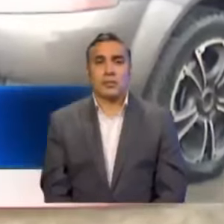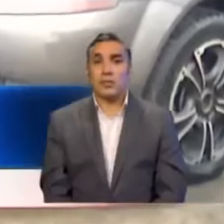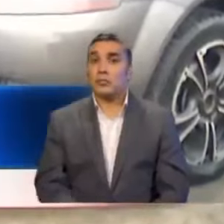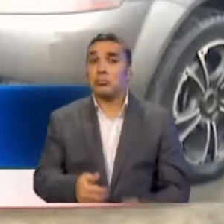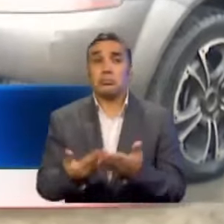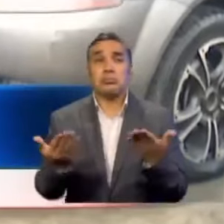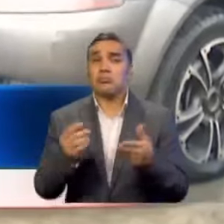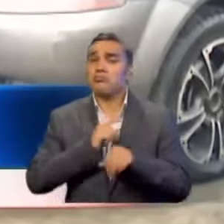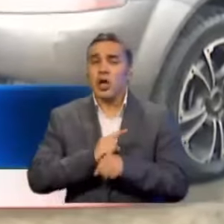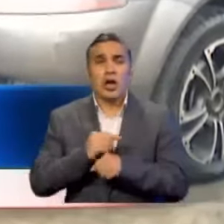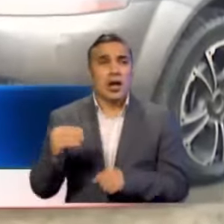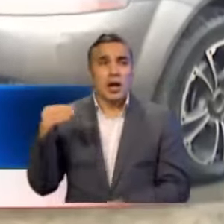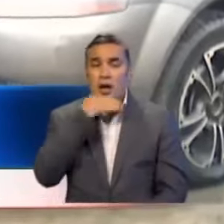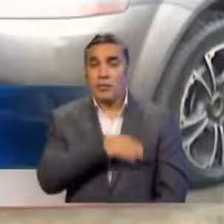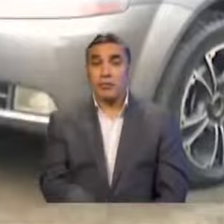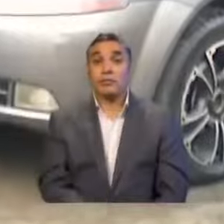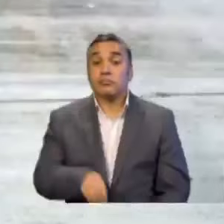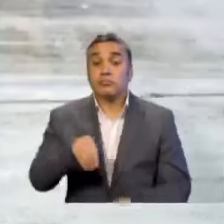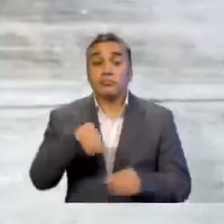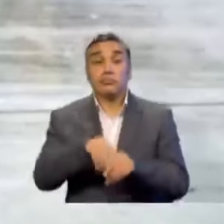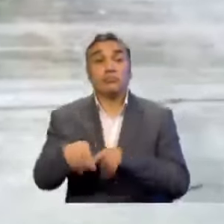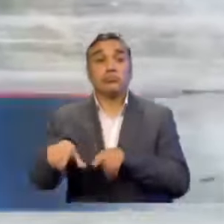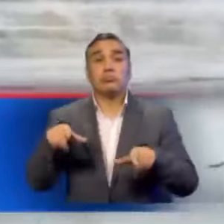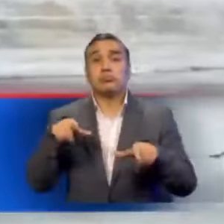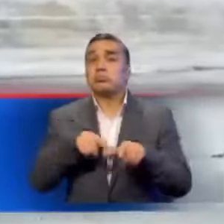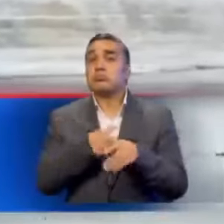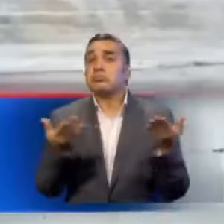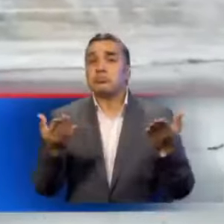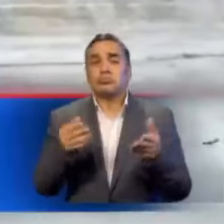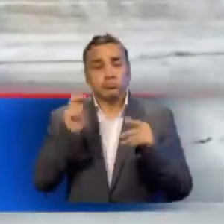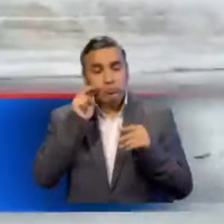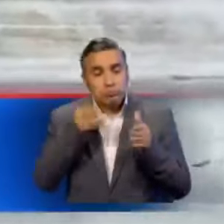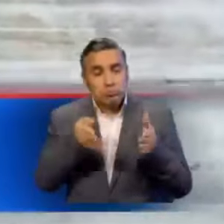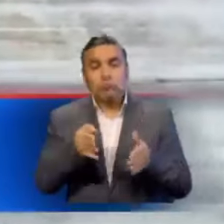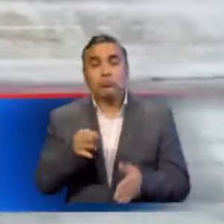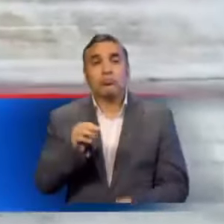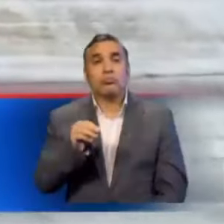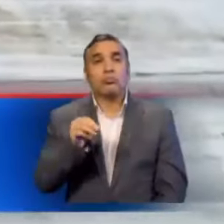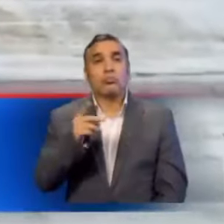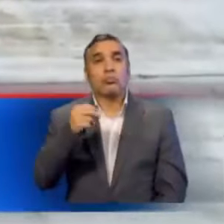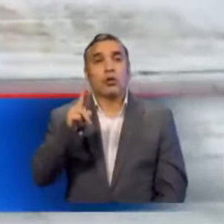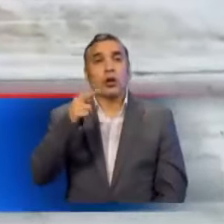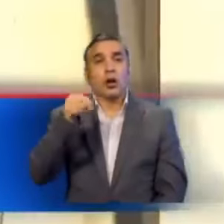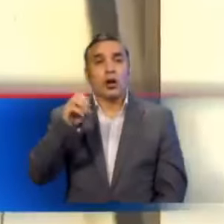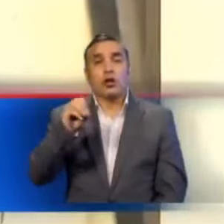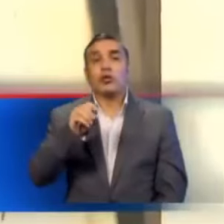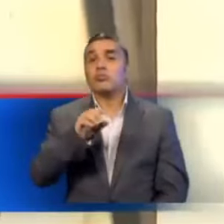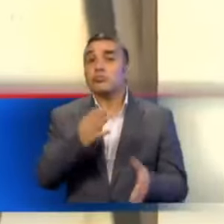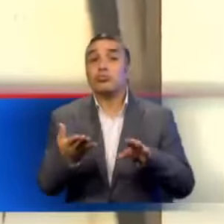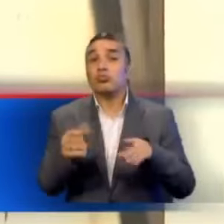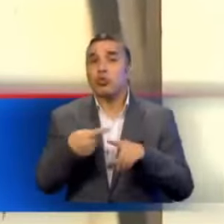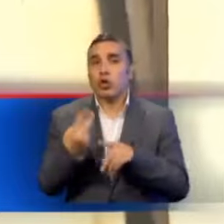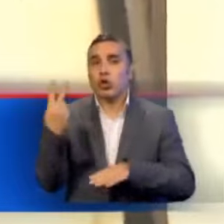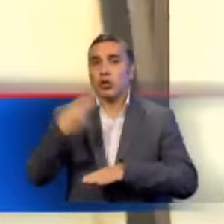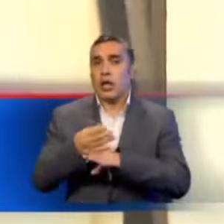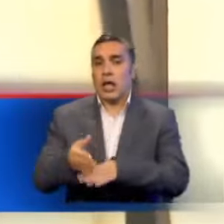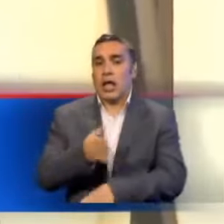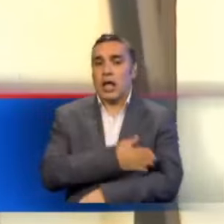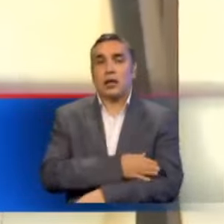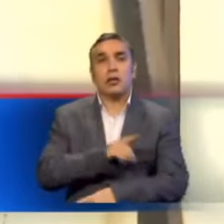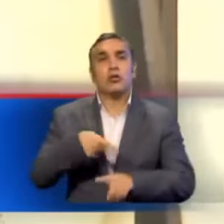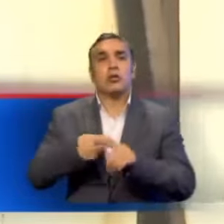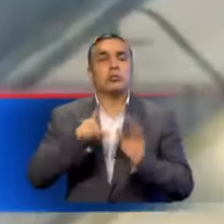Todo pasó en cuestión de segundos. En este sector se estaba llevando a cabo el velorio de Marvin Proaño Palma, quien fue asesinado hace dos días. De